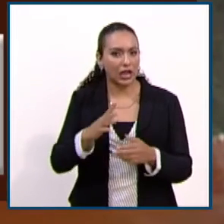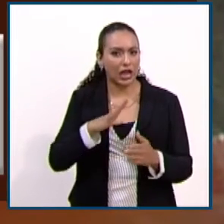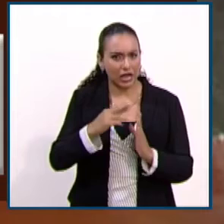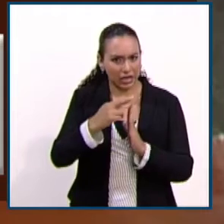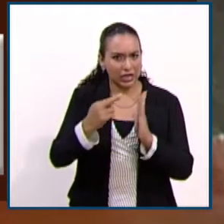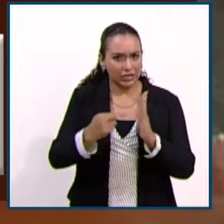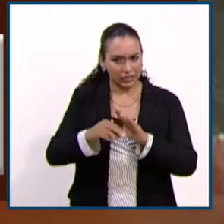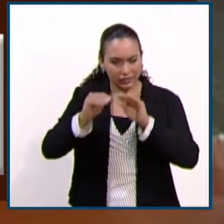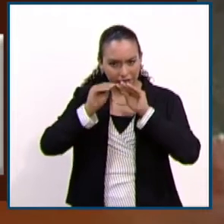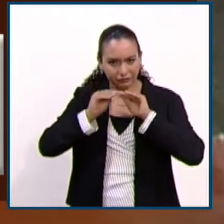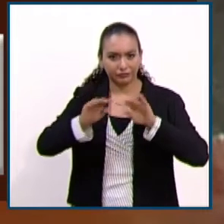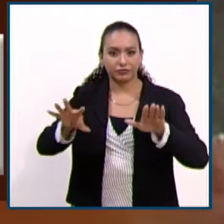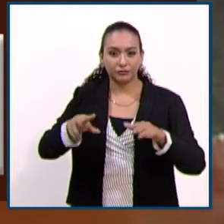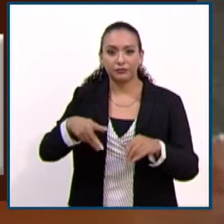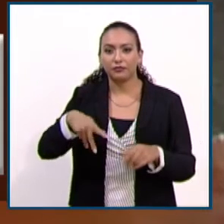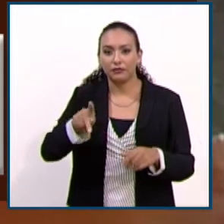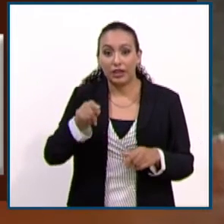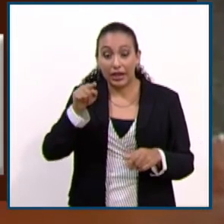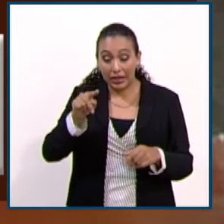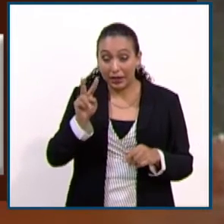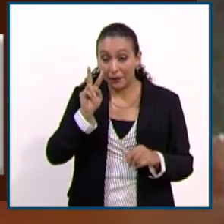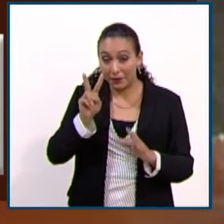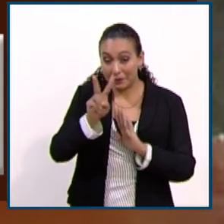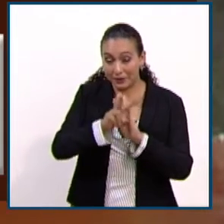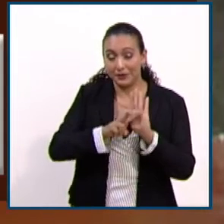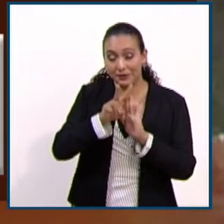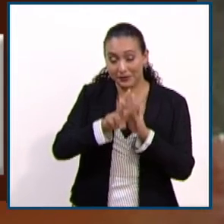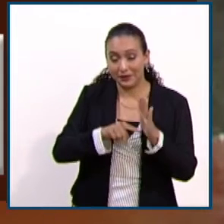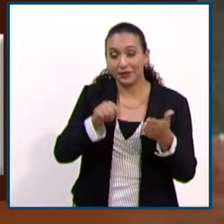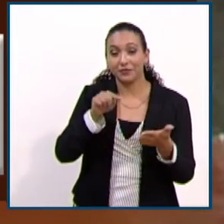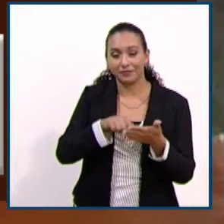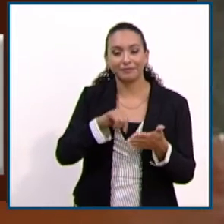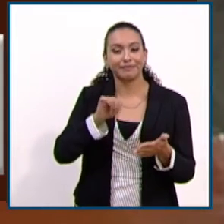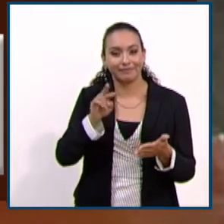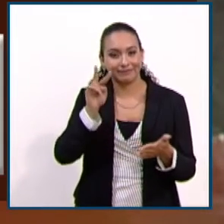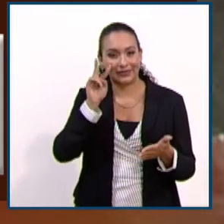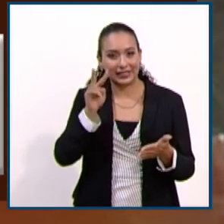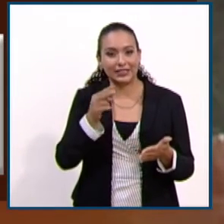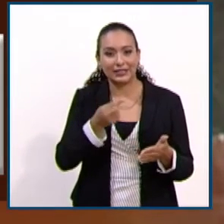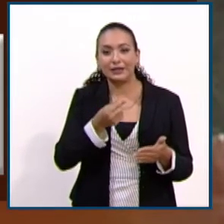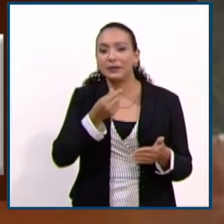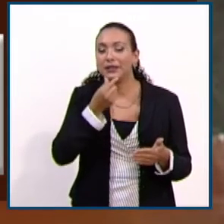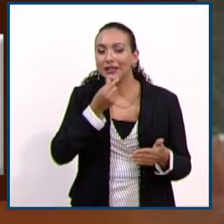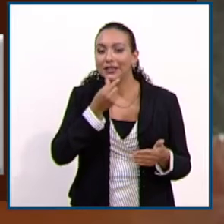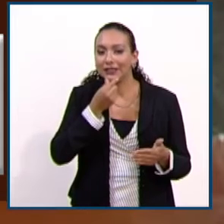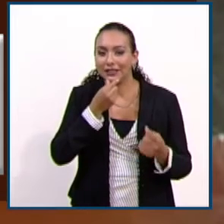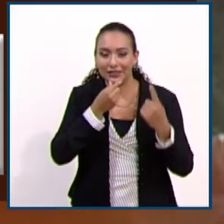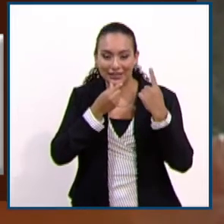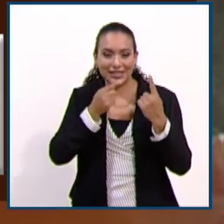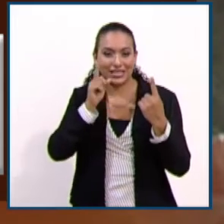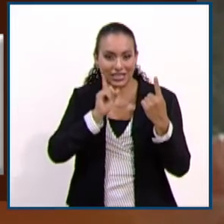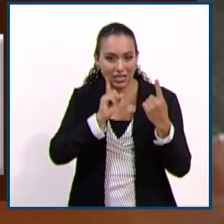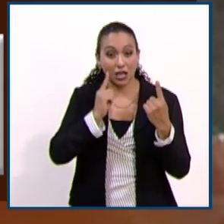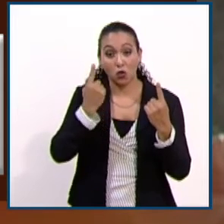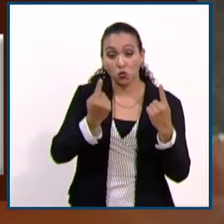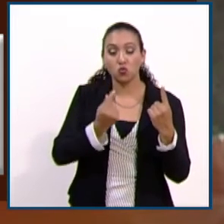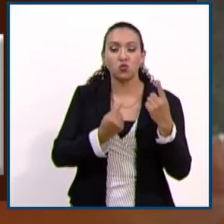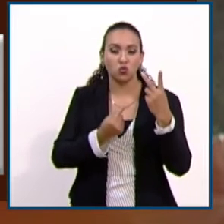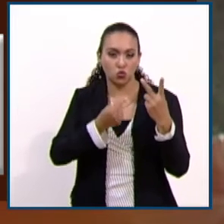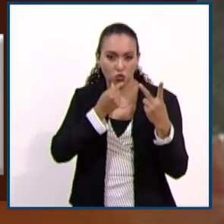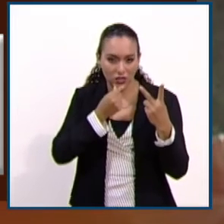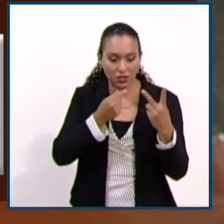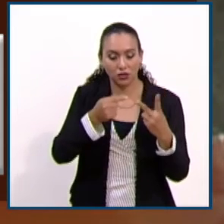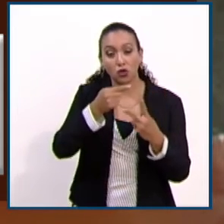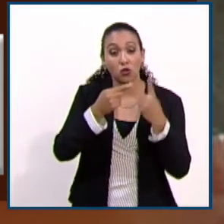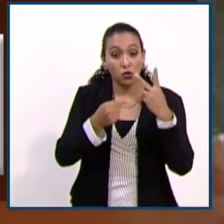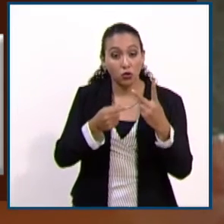propaganda electoral, ya que en la publicación denunciada aparecen de forma directa una niña y un niño después de la